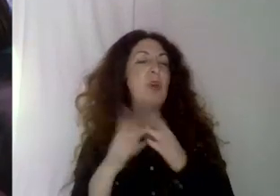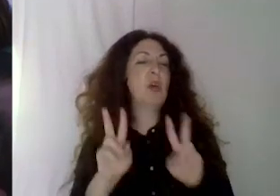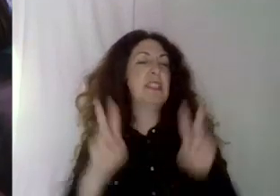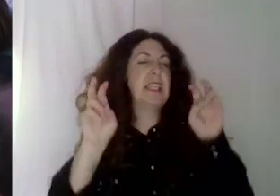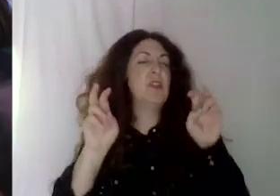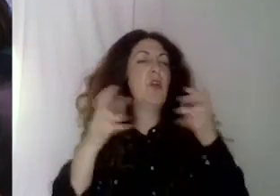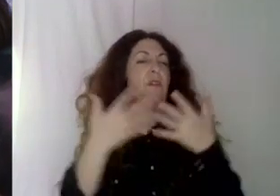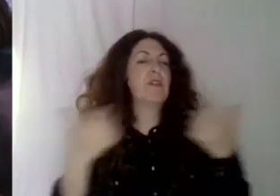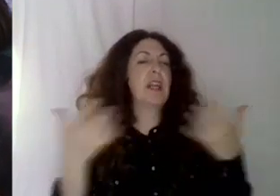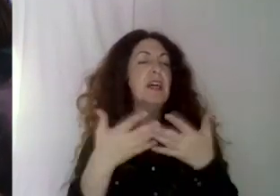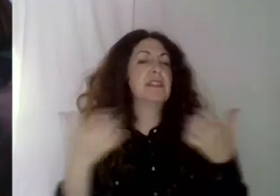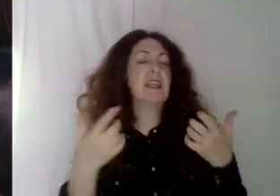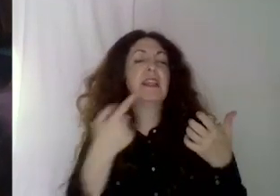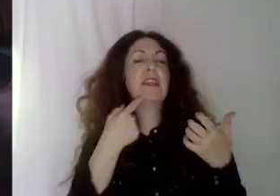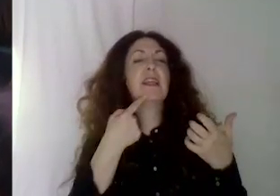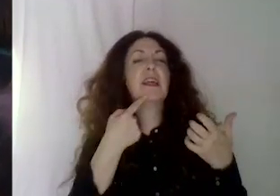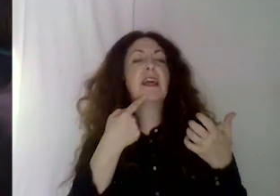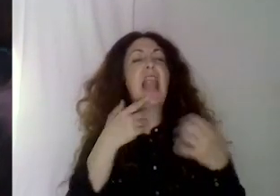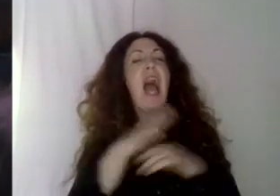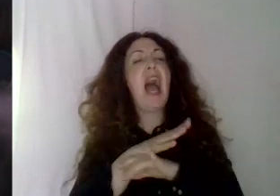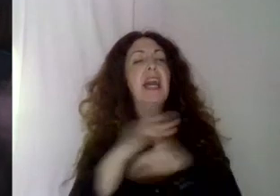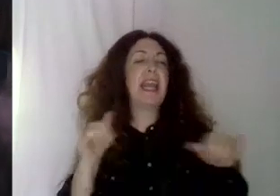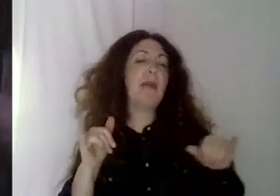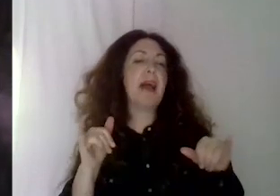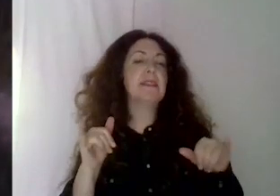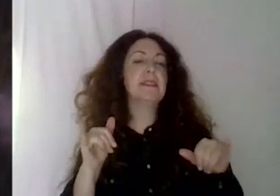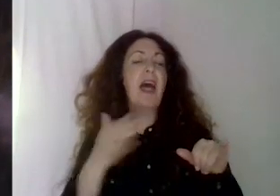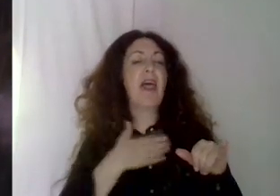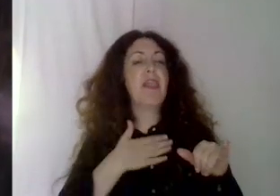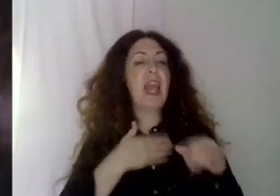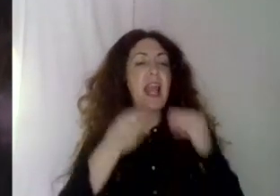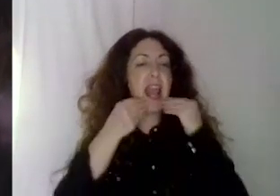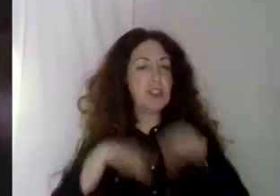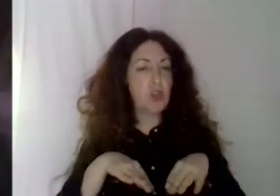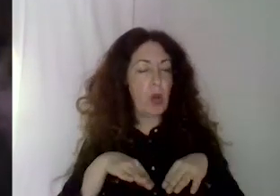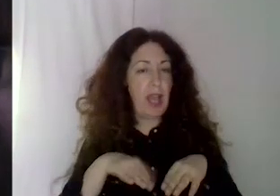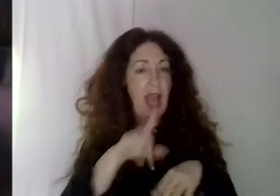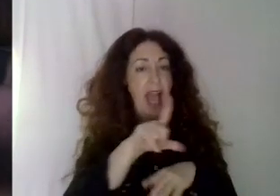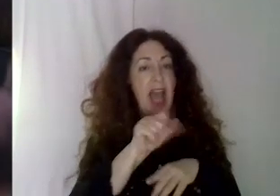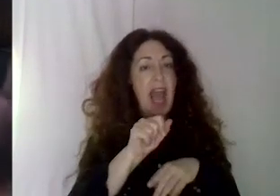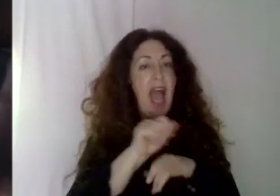da título a un libro de estos de resonancia mediática, que se llama La revanche de l'histoire, la revancha de la historia.